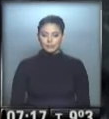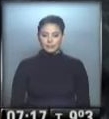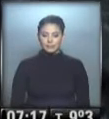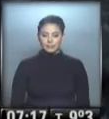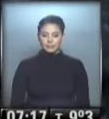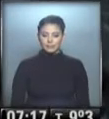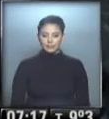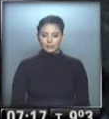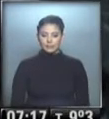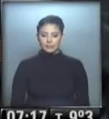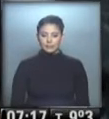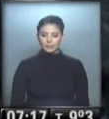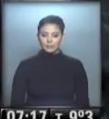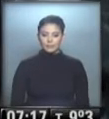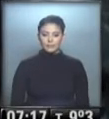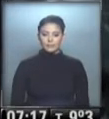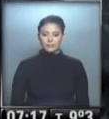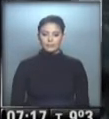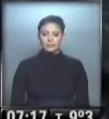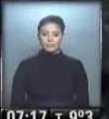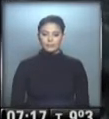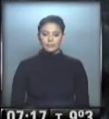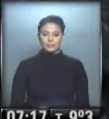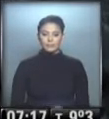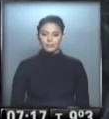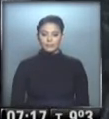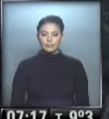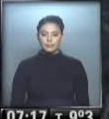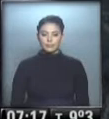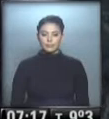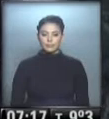y albert benaiges nation soft